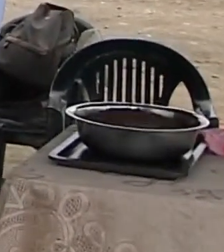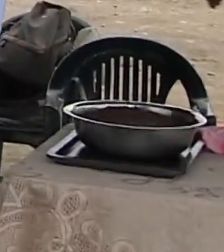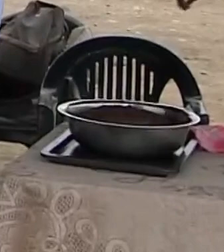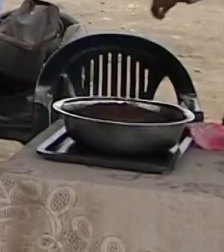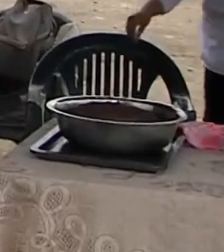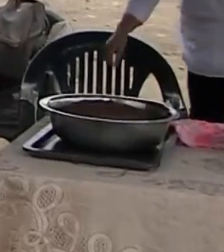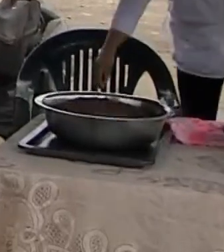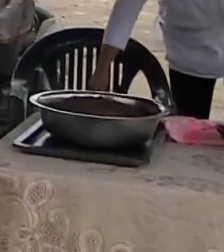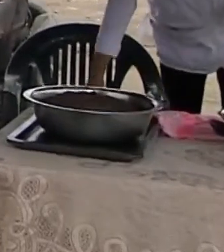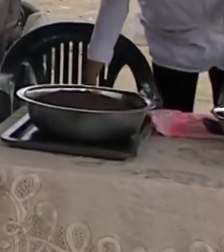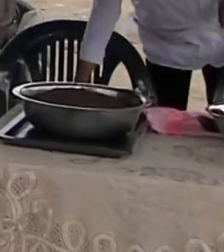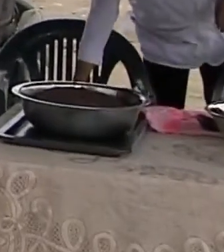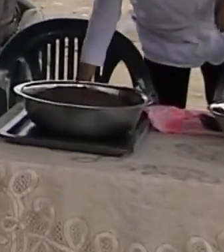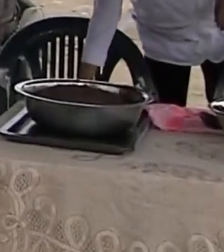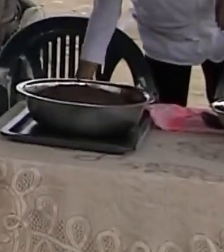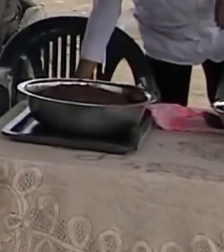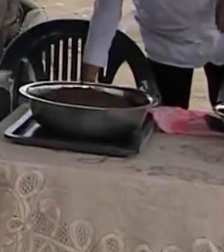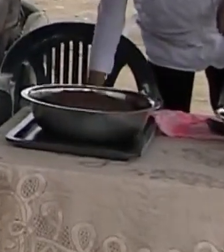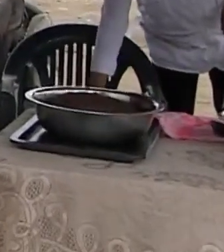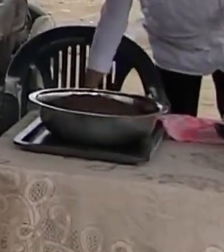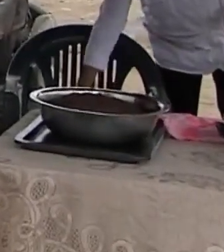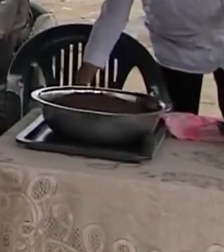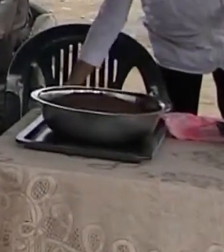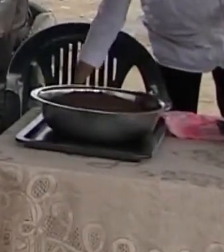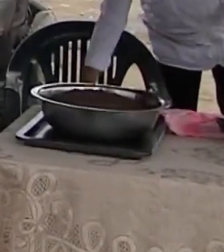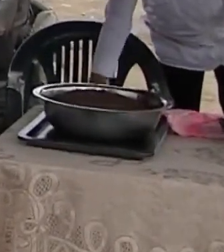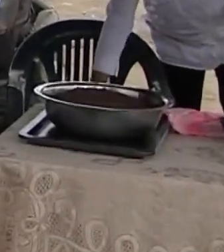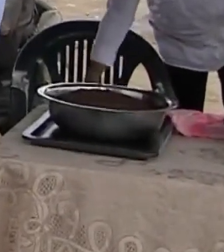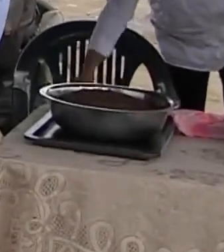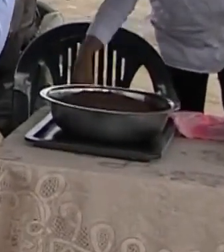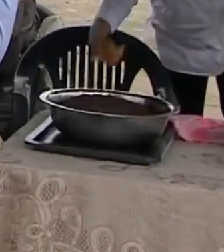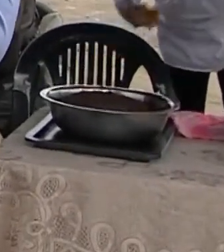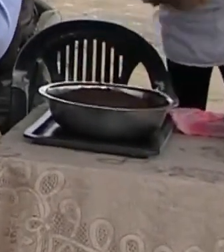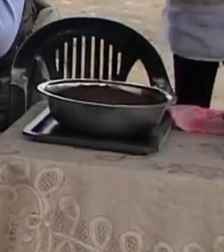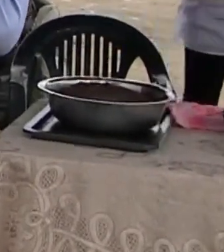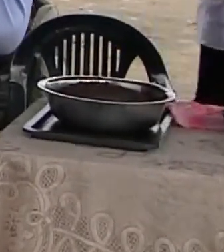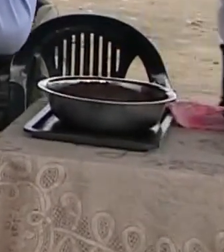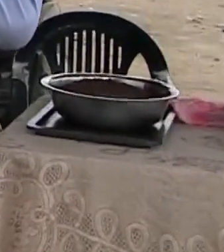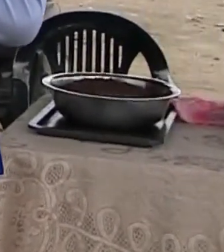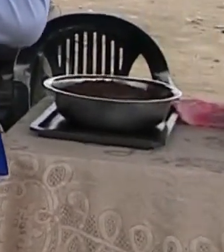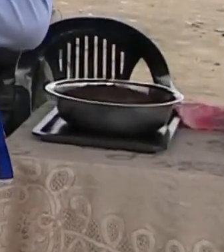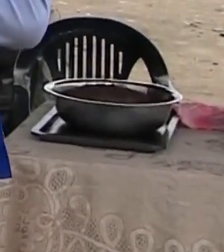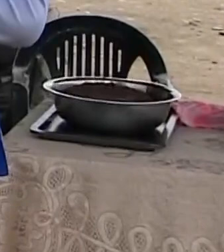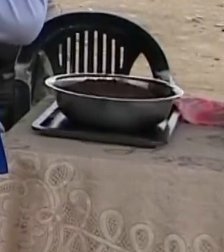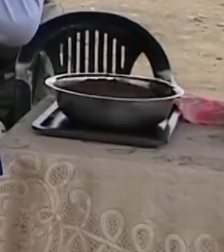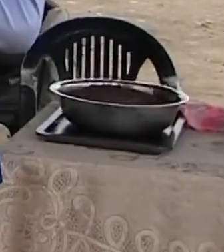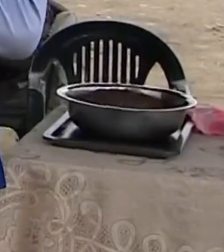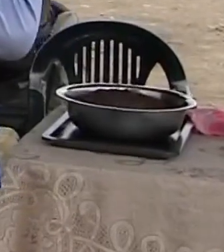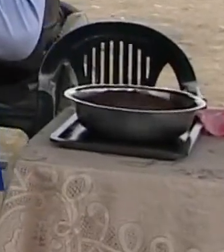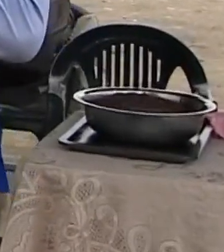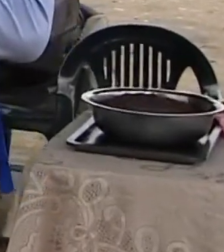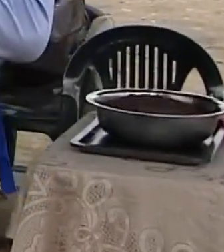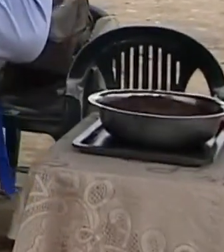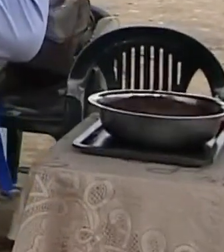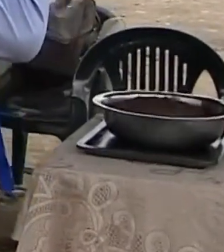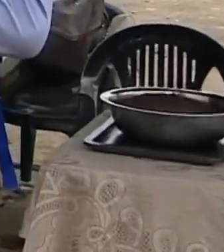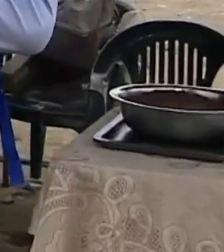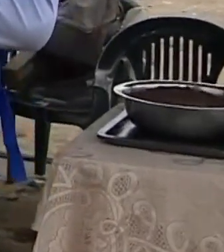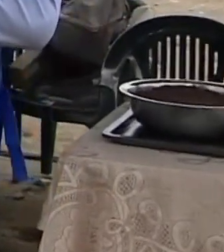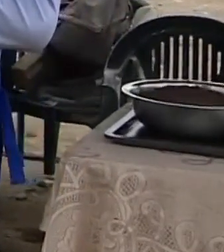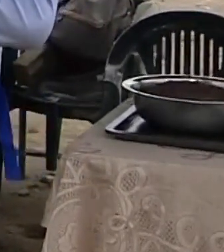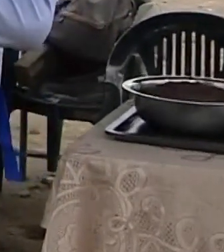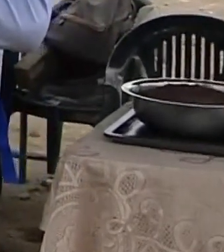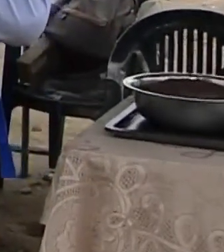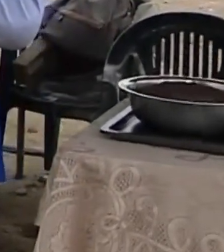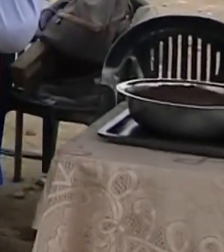que está dentro de la estrategia de Plan de Salud Nacional, que en estos 6 meses se ha visto que la incidencia de anemia en niños ha